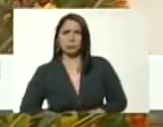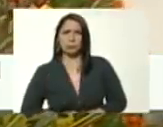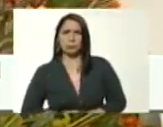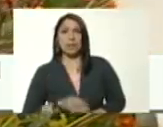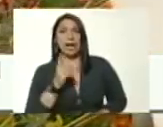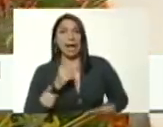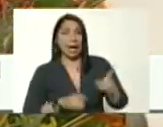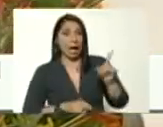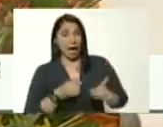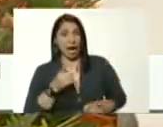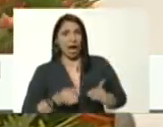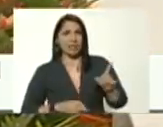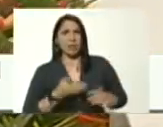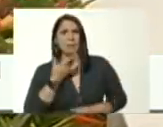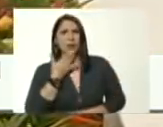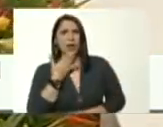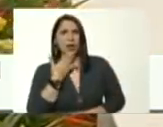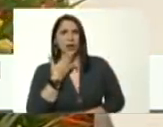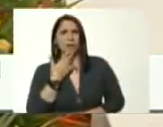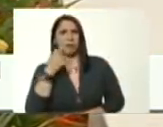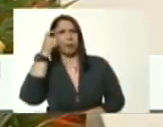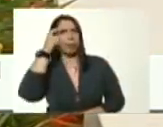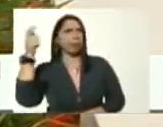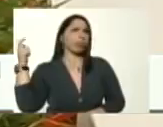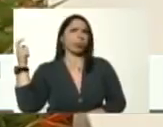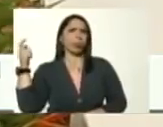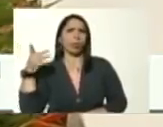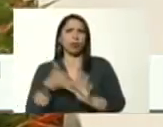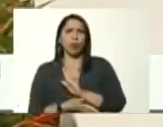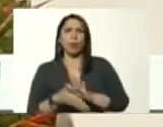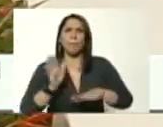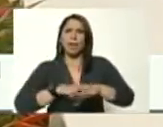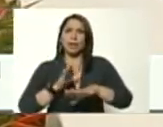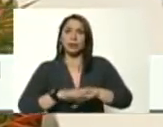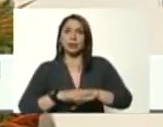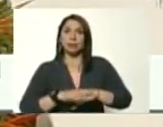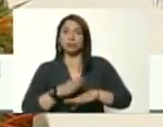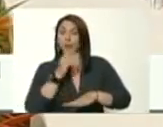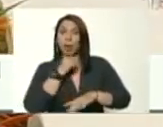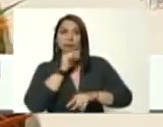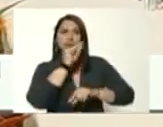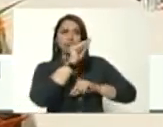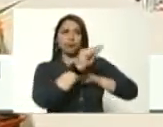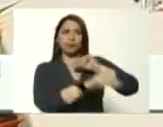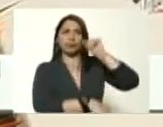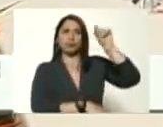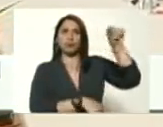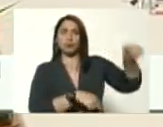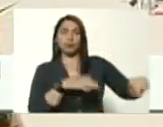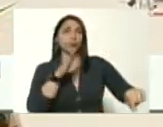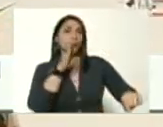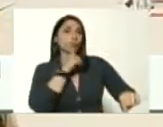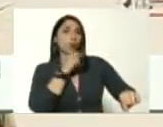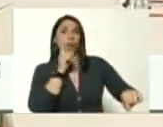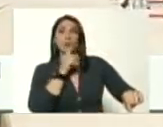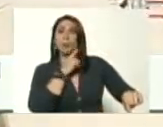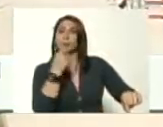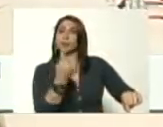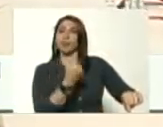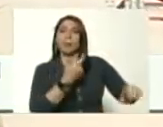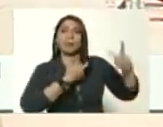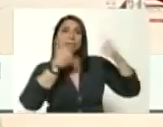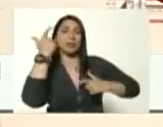de esa realidad y las bombas llevan como remitentes solamente a los chavistas